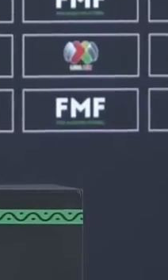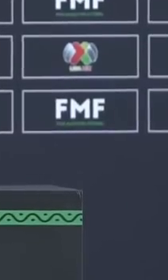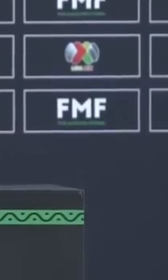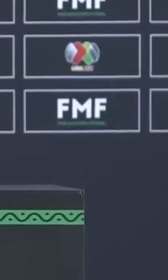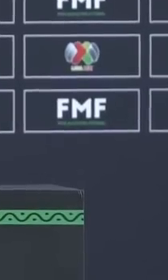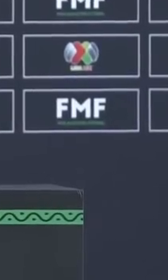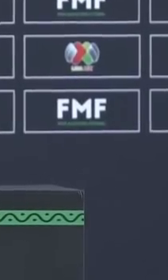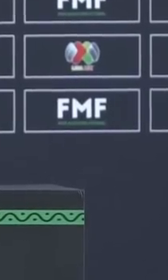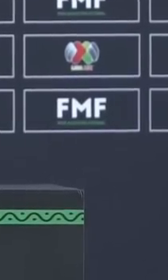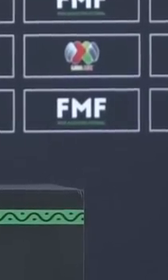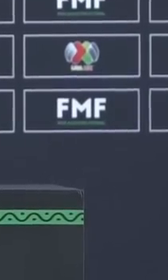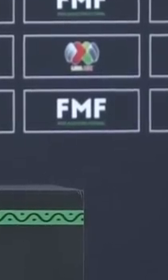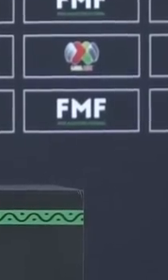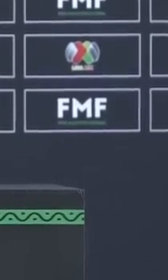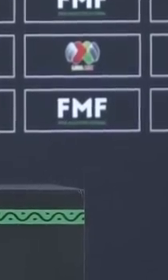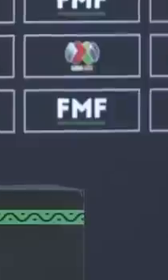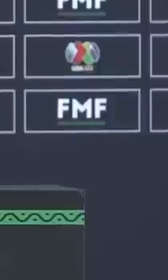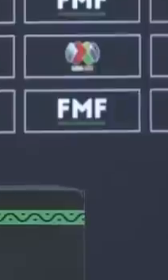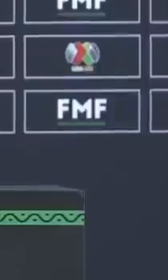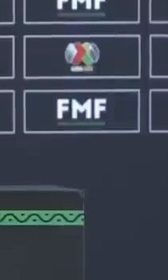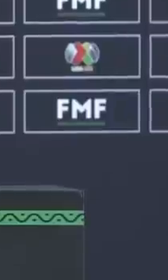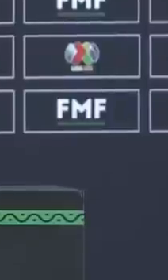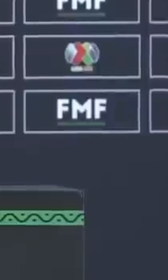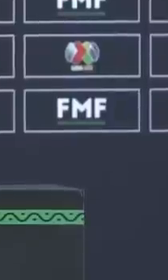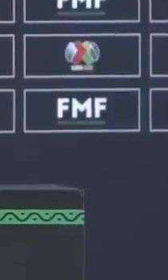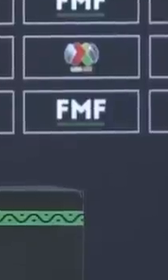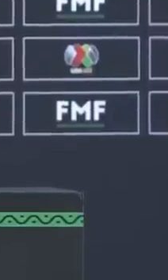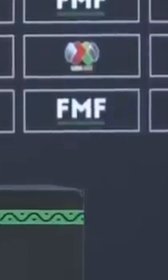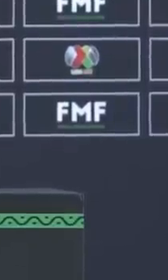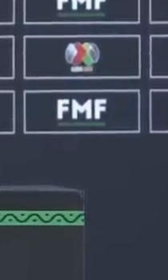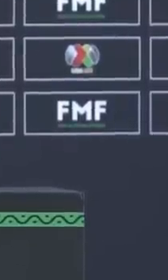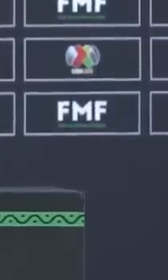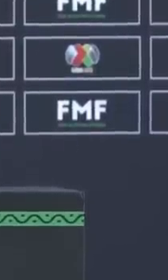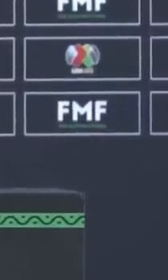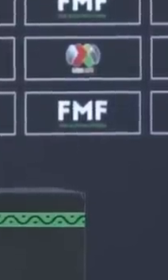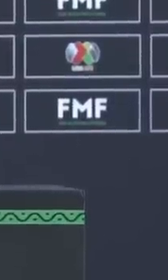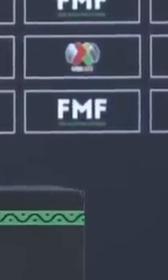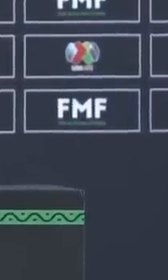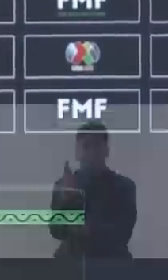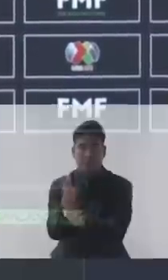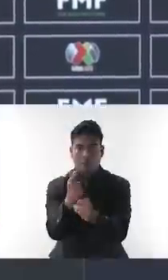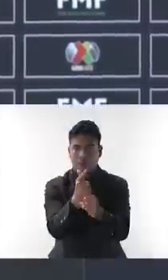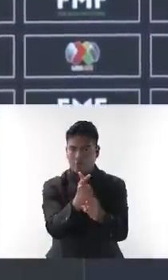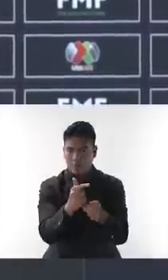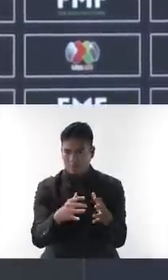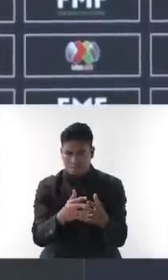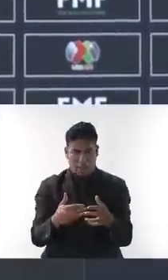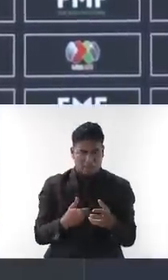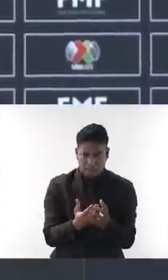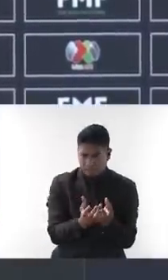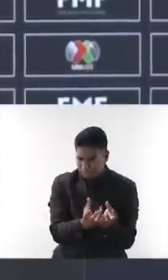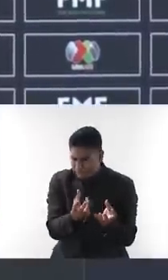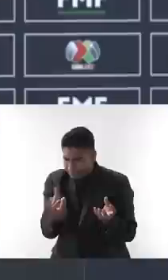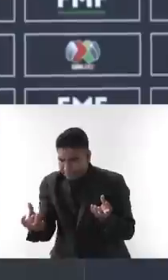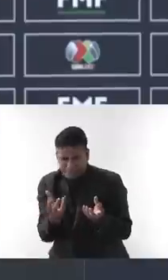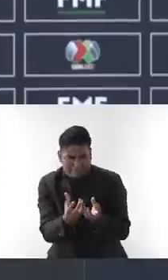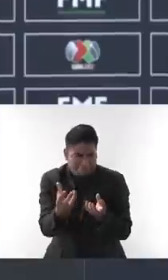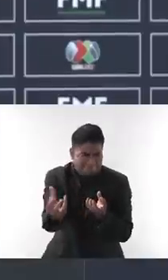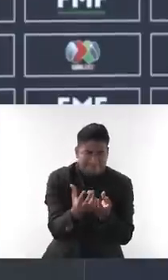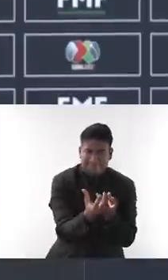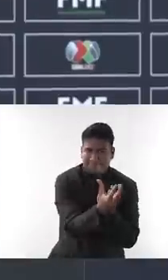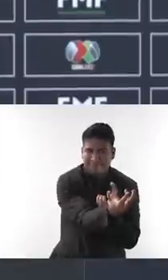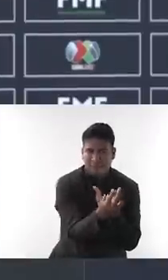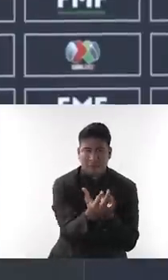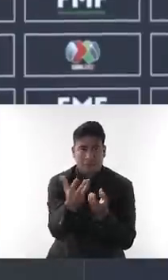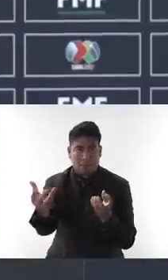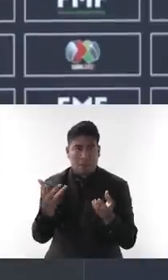de jóvenes. Lo que estamos viendo en expansión son debuts de sub-21 que no tenían